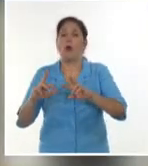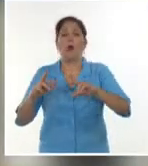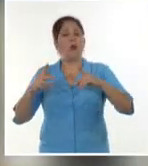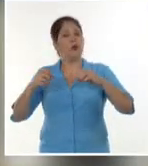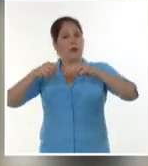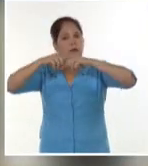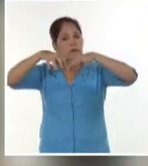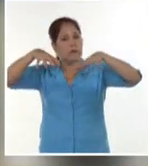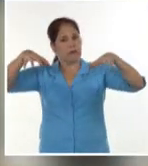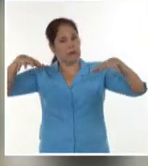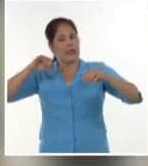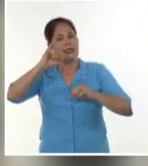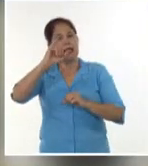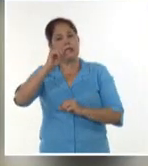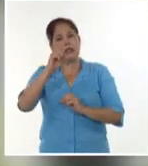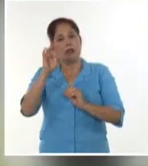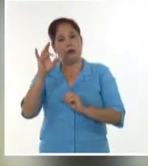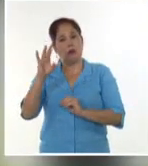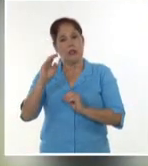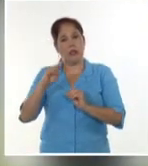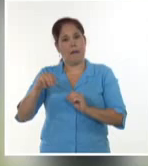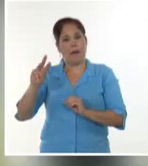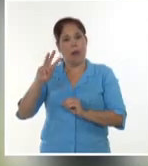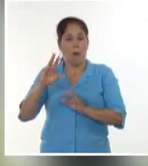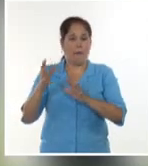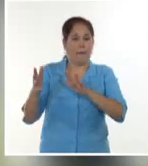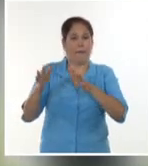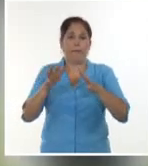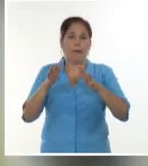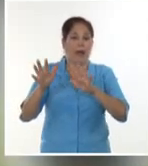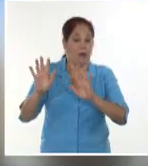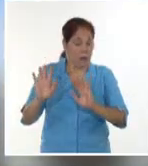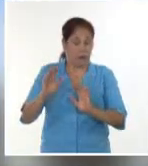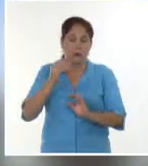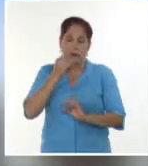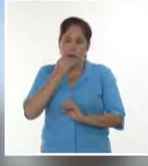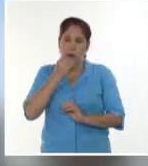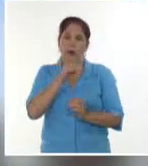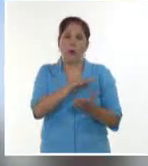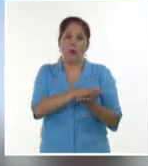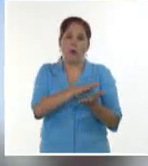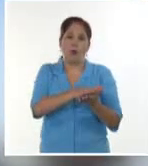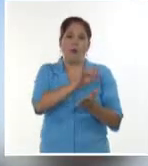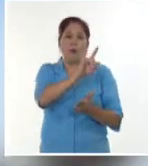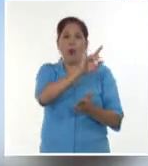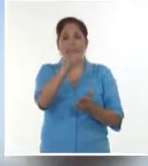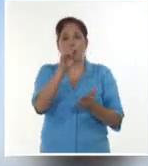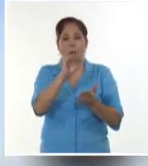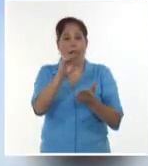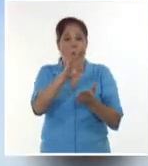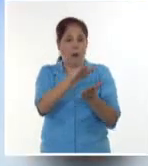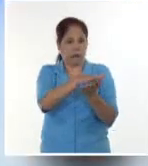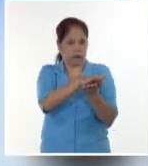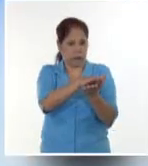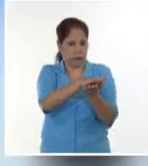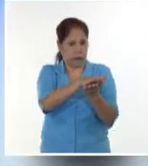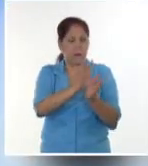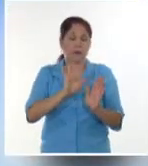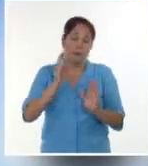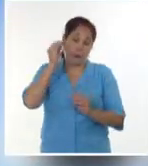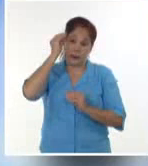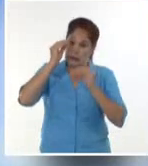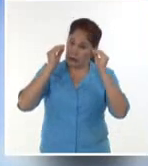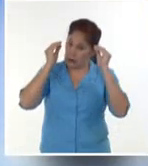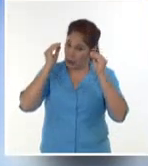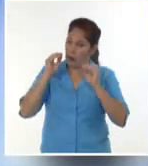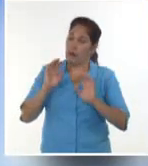de 615 megawatts, resultado de 2.355 megawatts de disponibilidad, 2.900 megawatts de máxima demanda pronosticada.